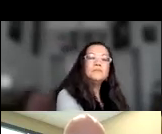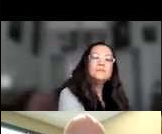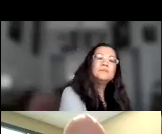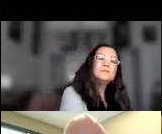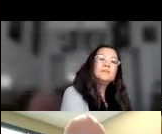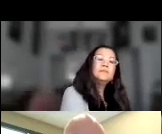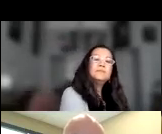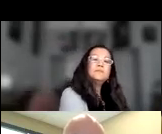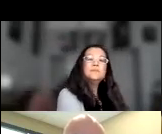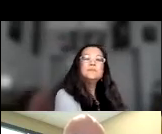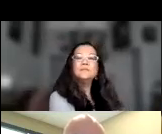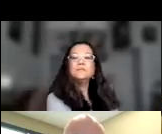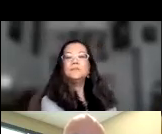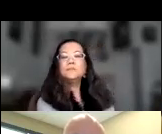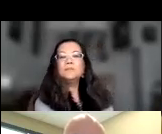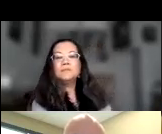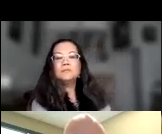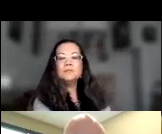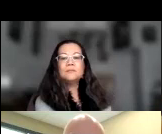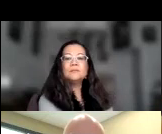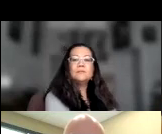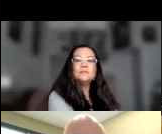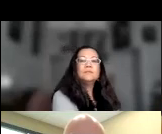comunidades étnicamente diversas, y